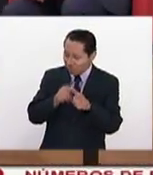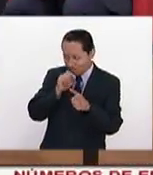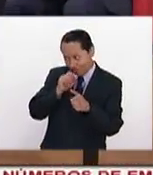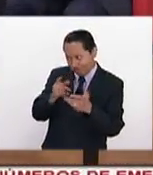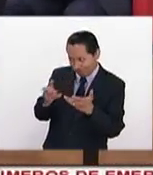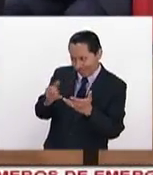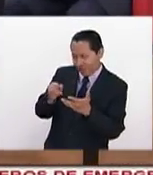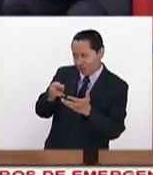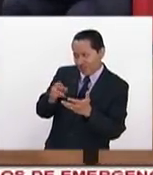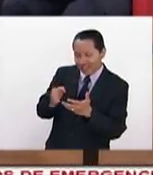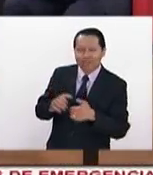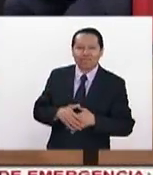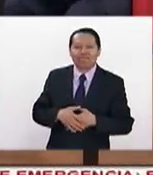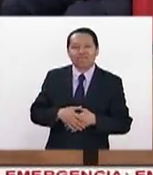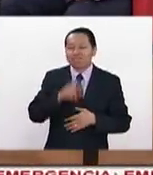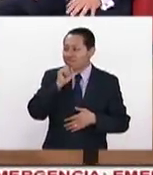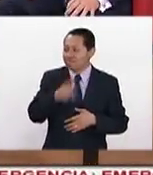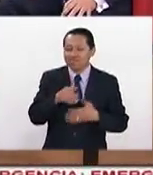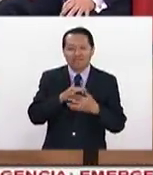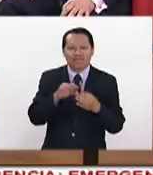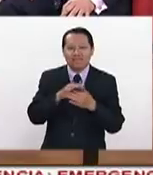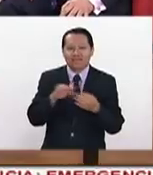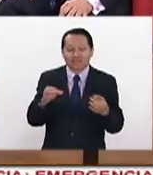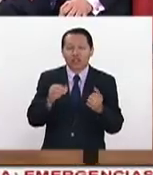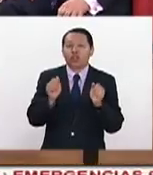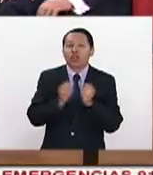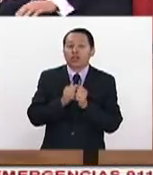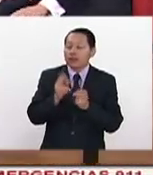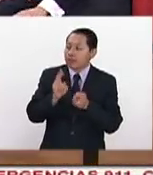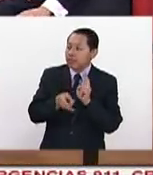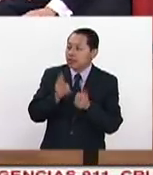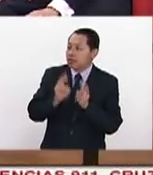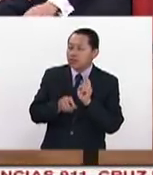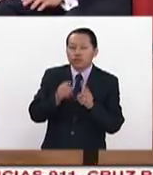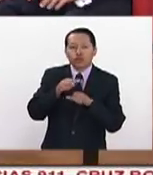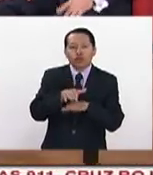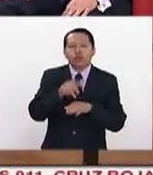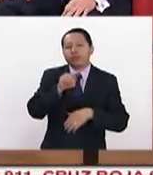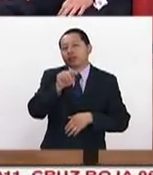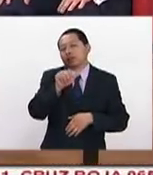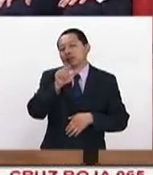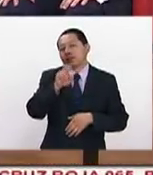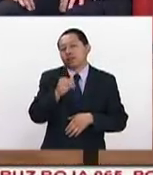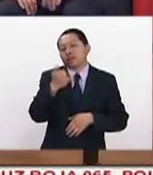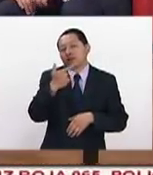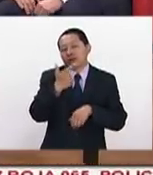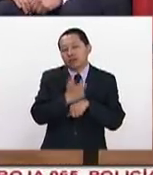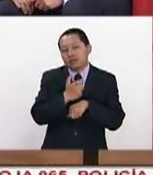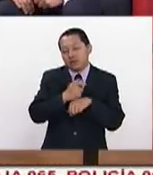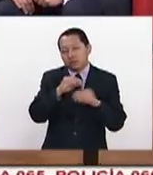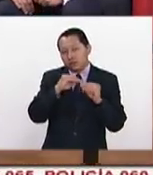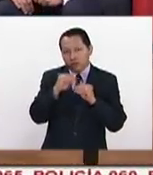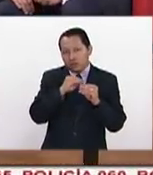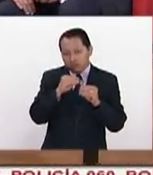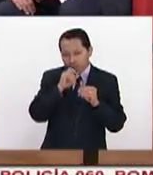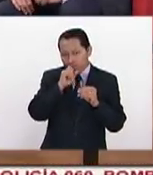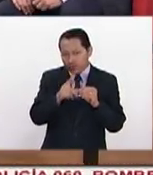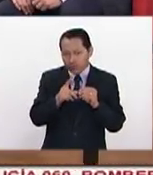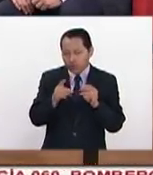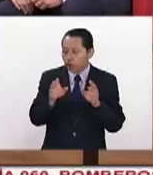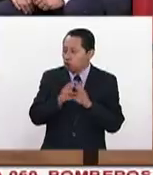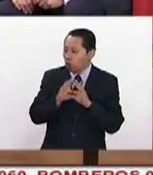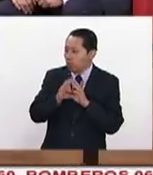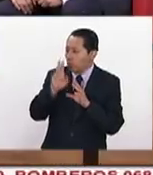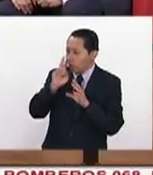Continuamos, mi querido Jorge. Levantamos la cortina. Con las pláticas en torno al Telecán y esta 7ª ronda de renegociaciones. ¿Cómo